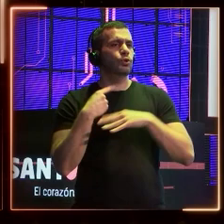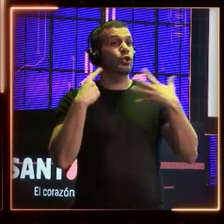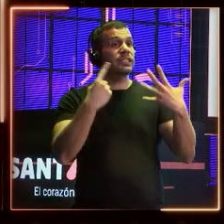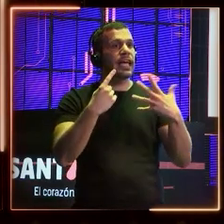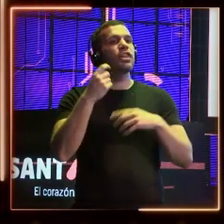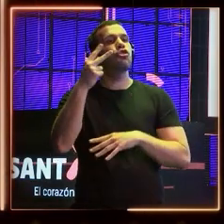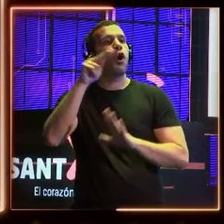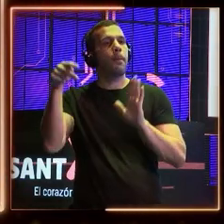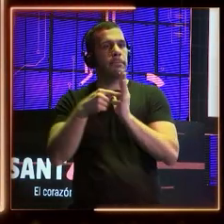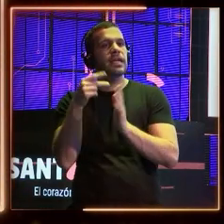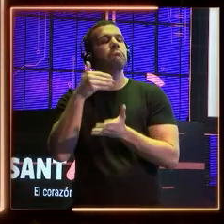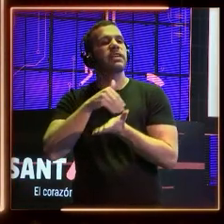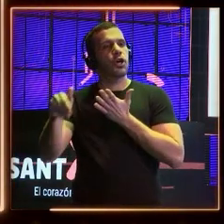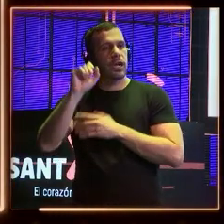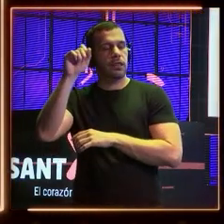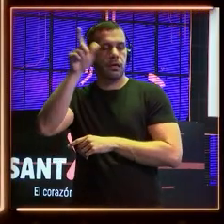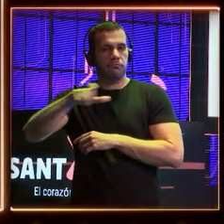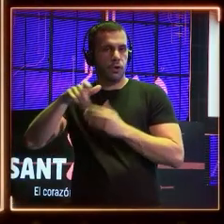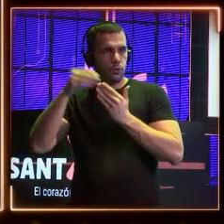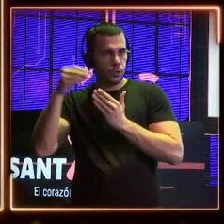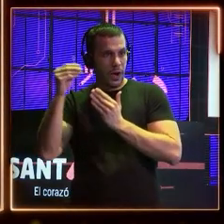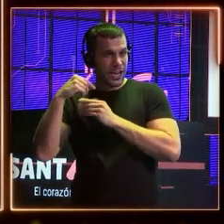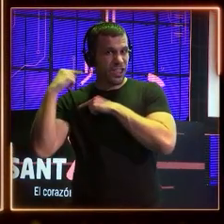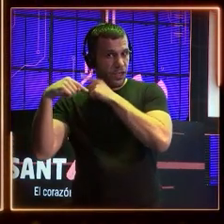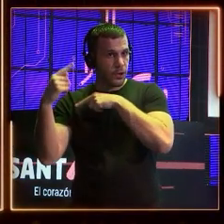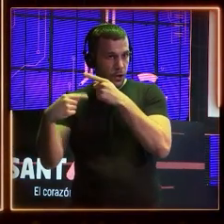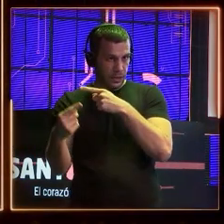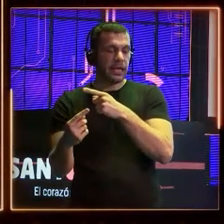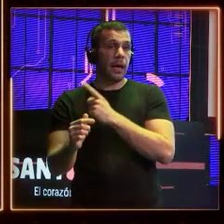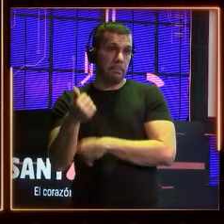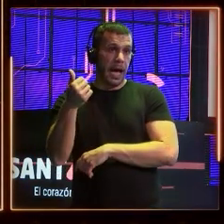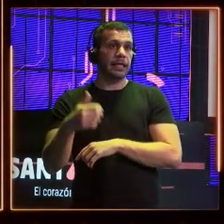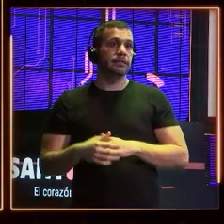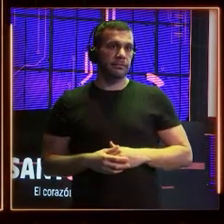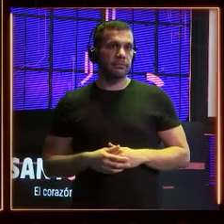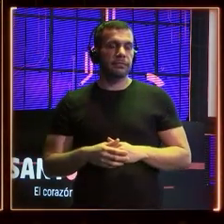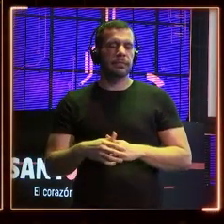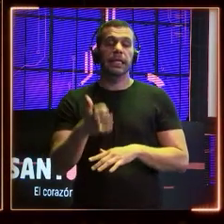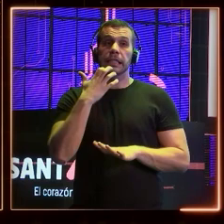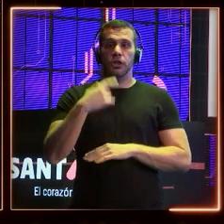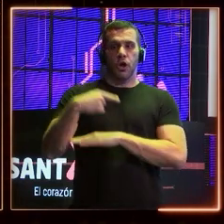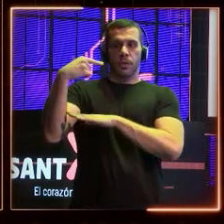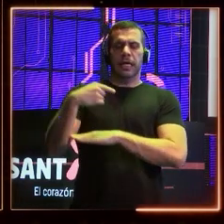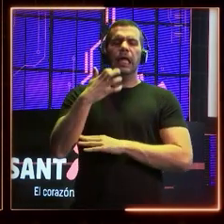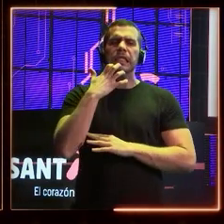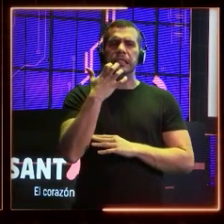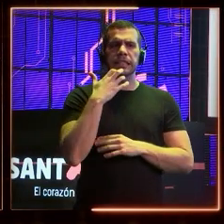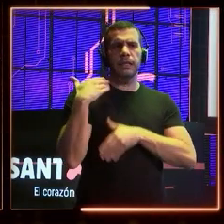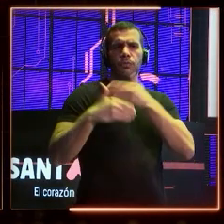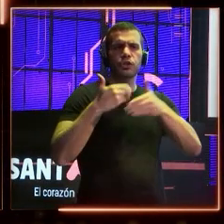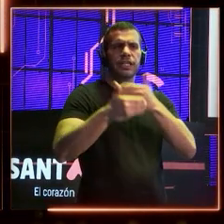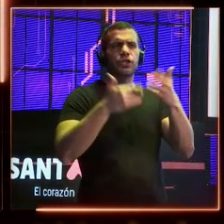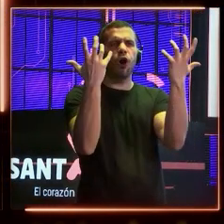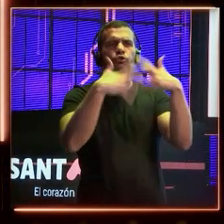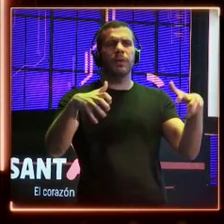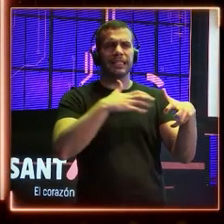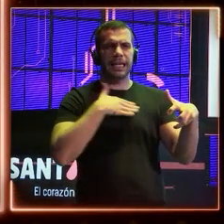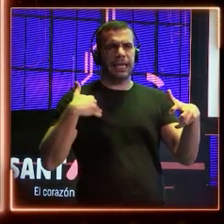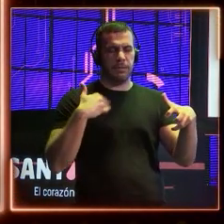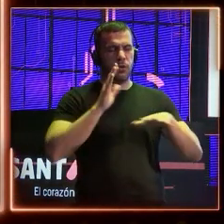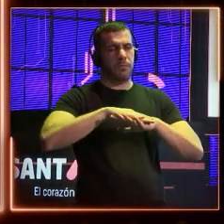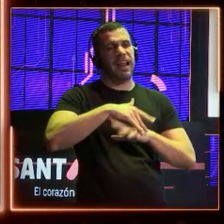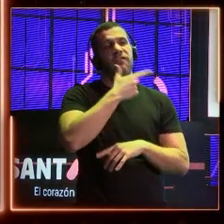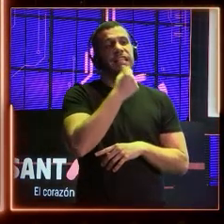2,000 millones de usuarios al día eso nos ha obligado a que si queremos automatizar los procesos y ponerlos más fácil para todos